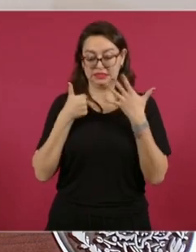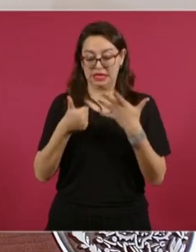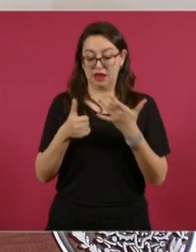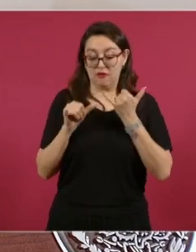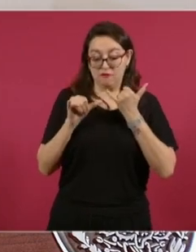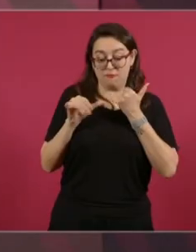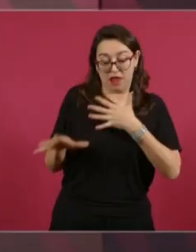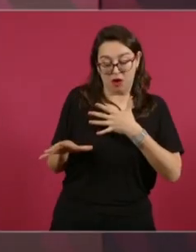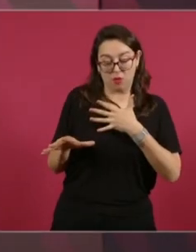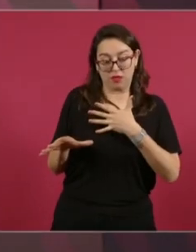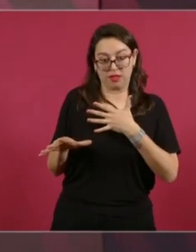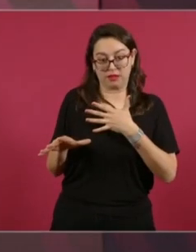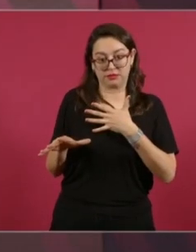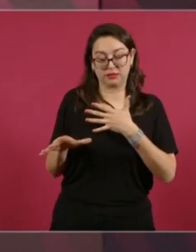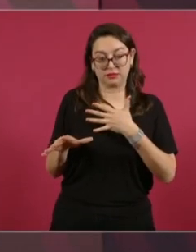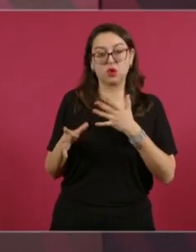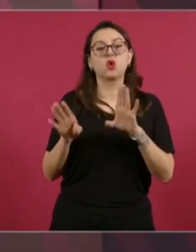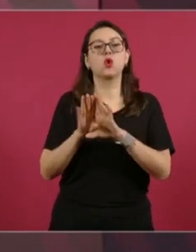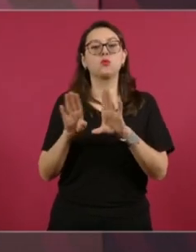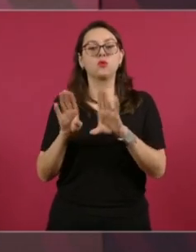El PRI apoya al PAN.